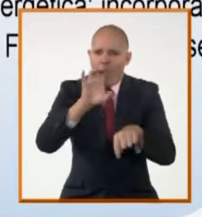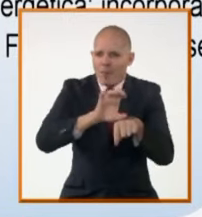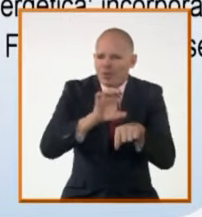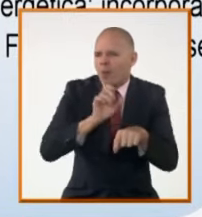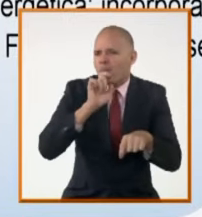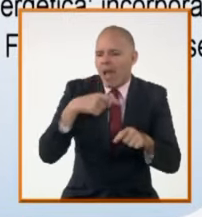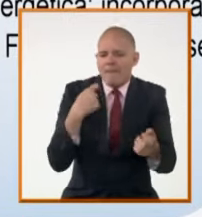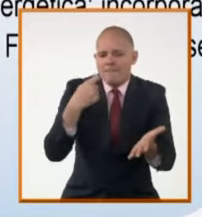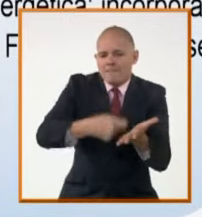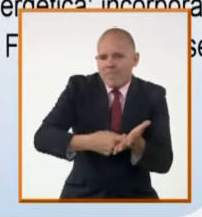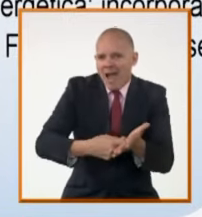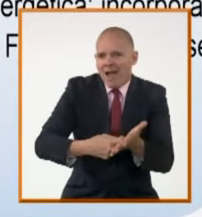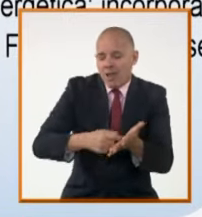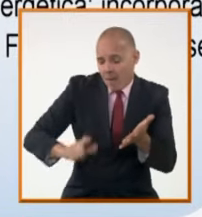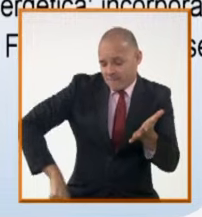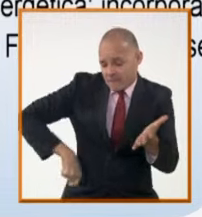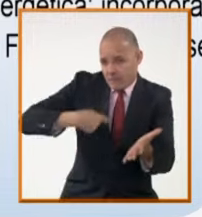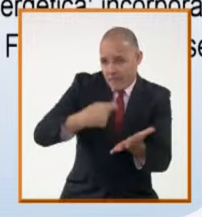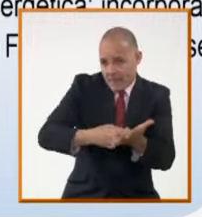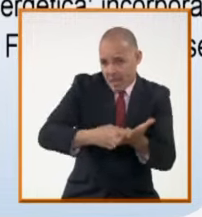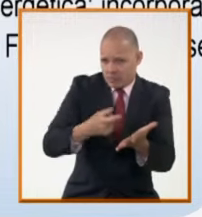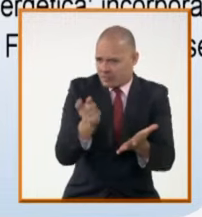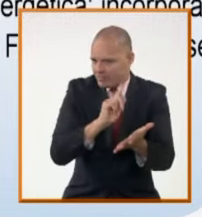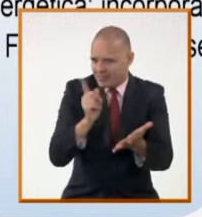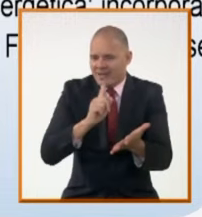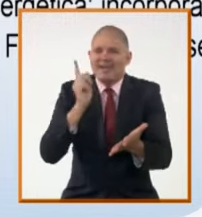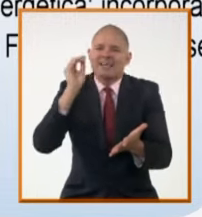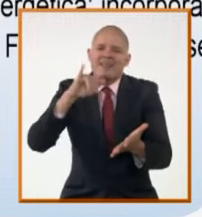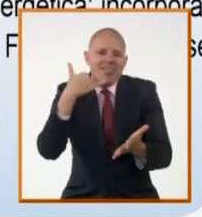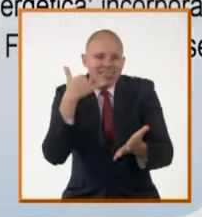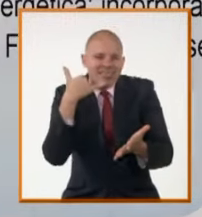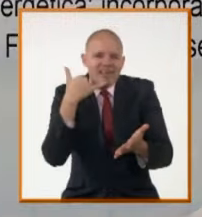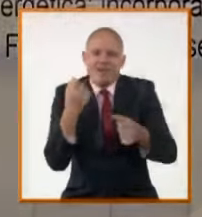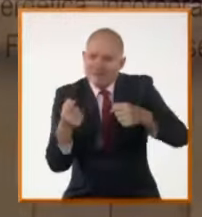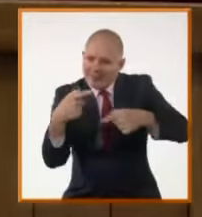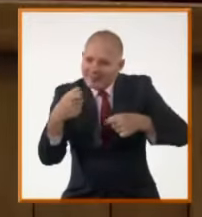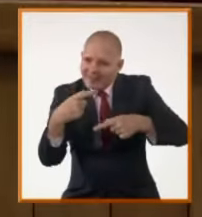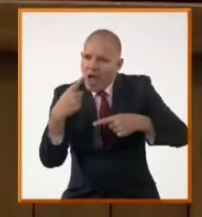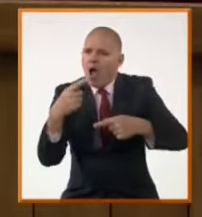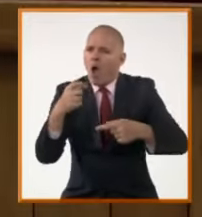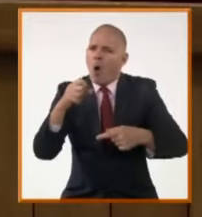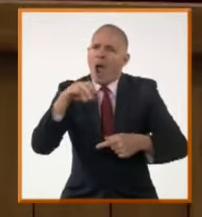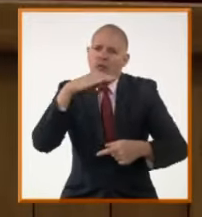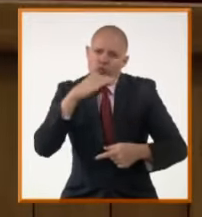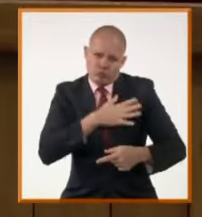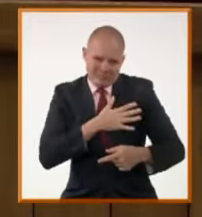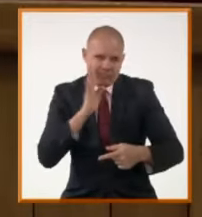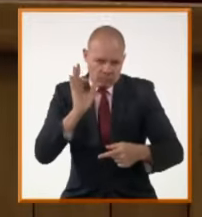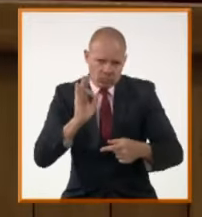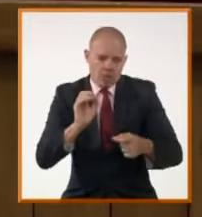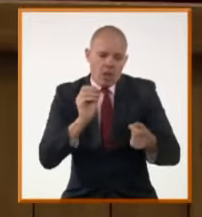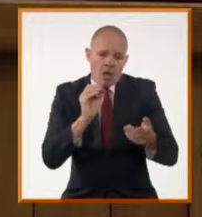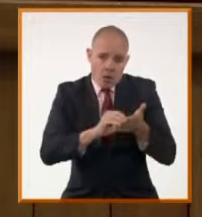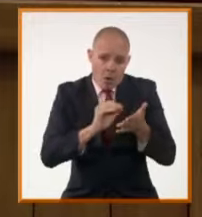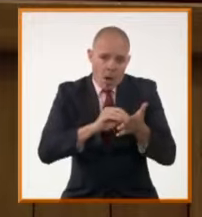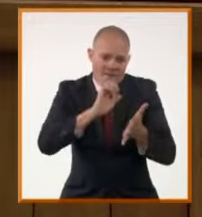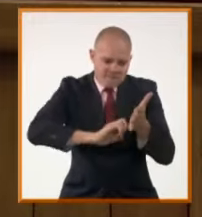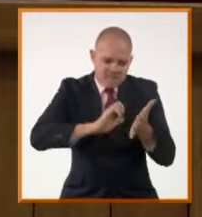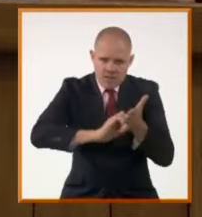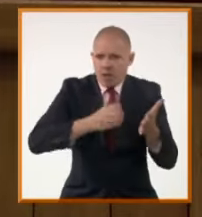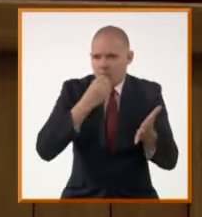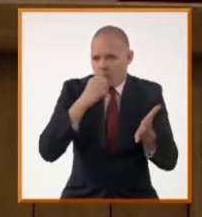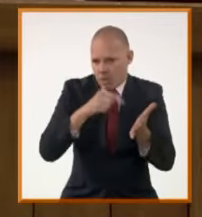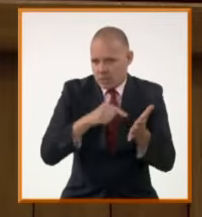asegure a los productores el acceso a las divisas. Es decir, ese es un tema que vamos a estimular y que todo el que pueda vender después